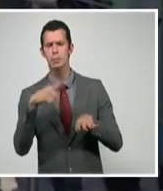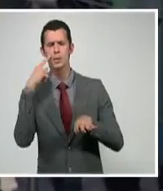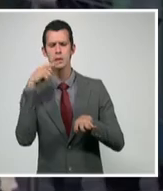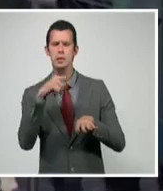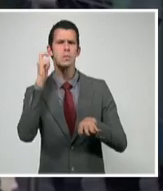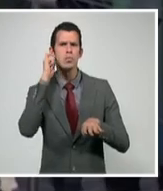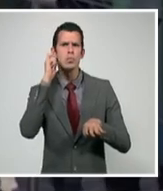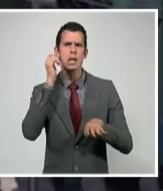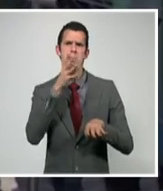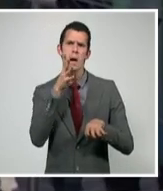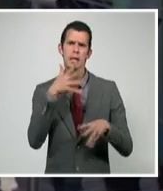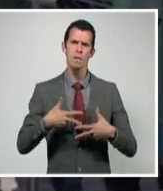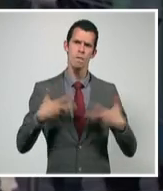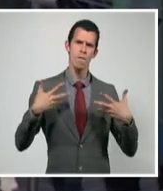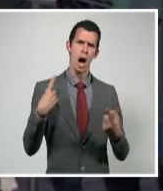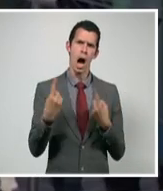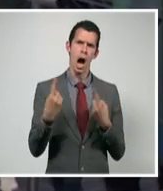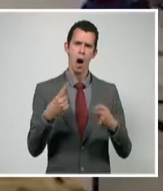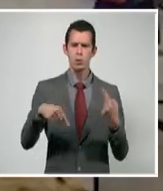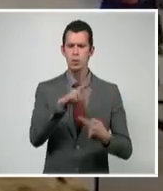Cuba.